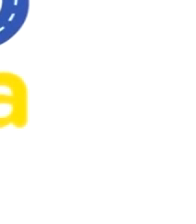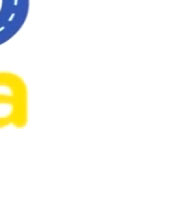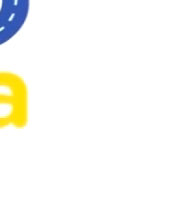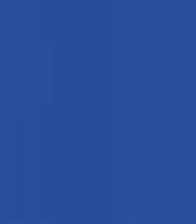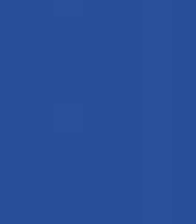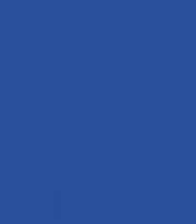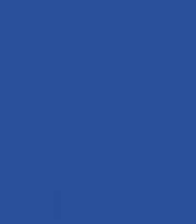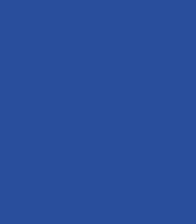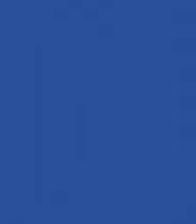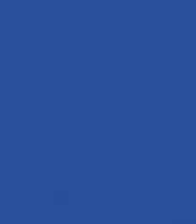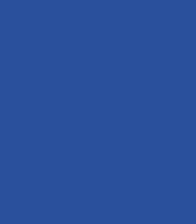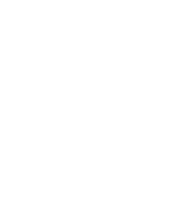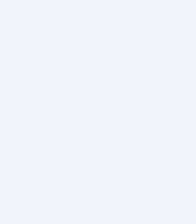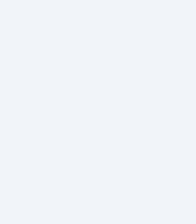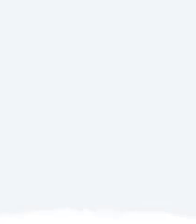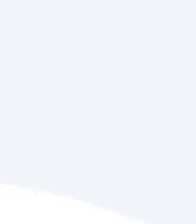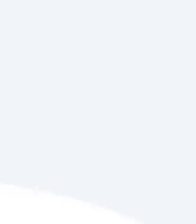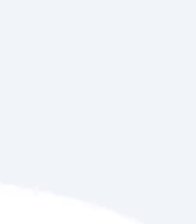casa.